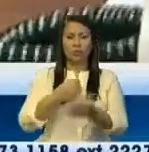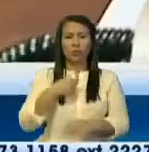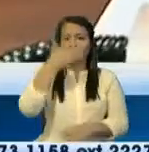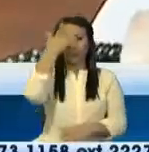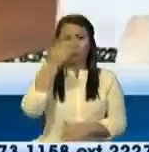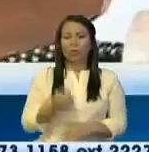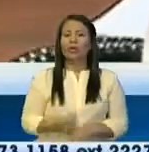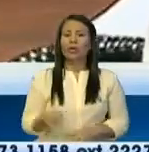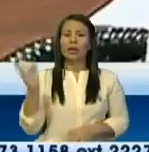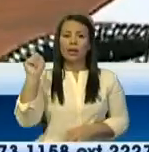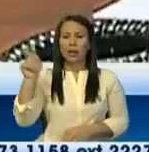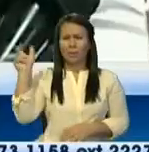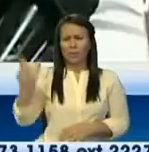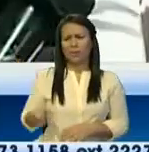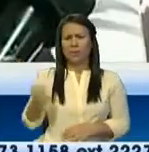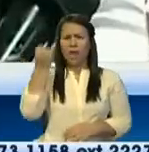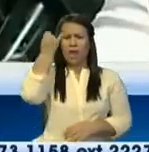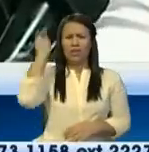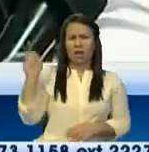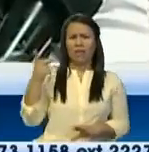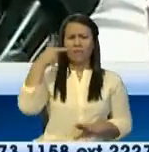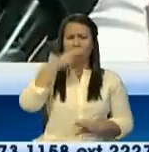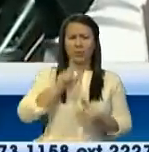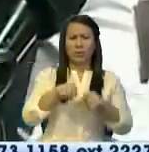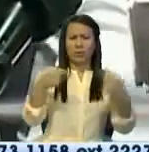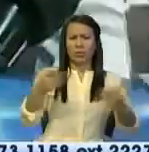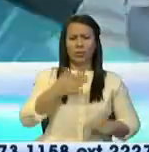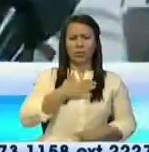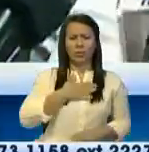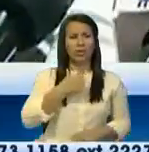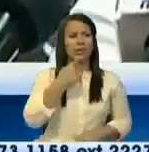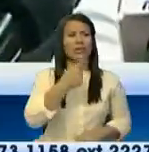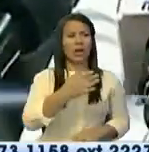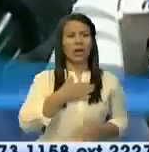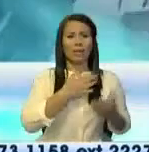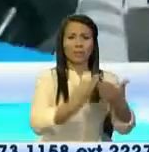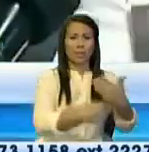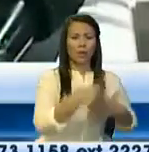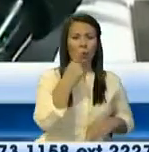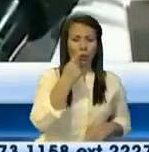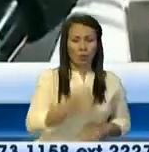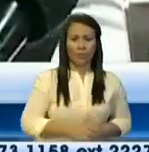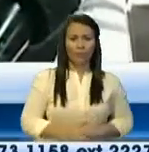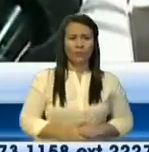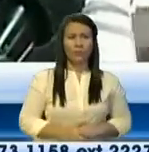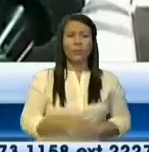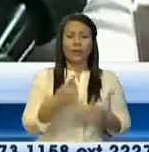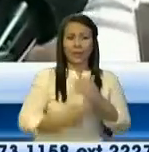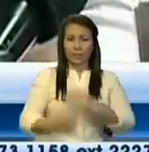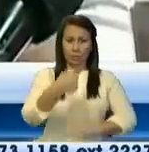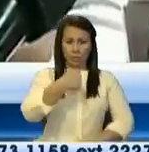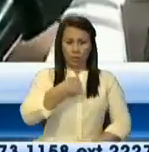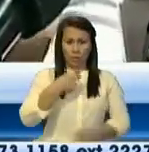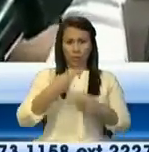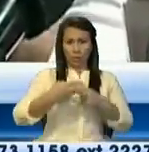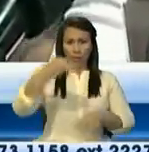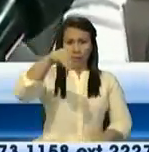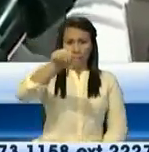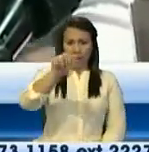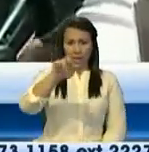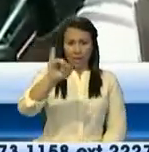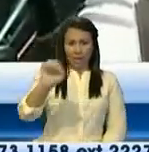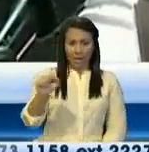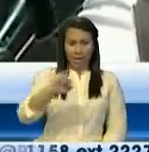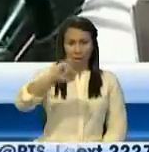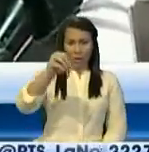el supuesto delito de calumnia. Yo no quiero que el día de mañana le digan a mi hijo que María José Carrión fue